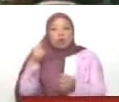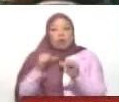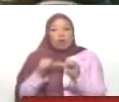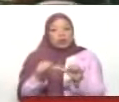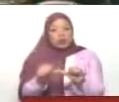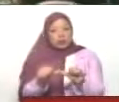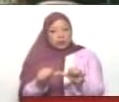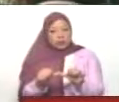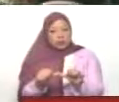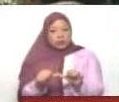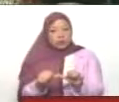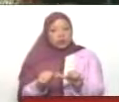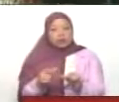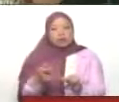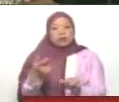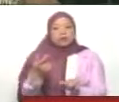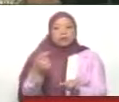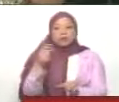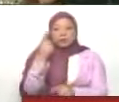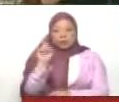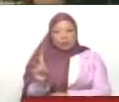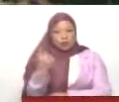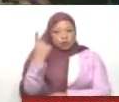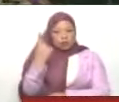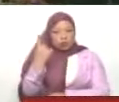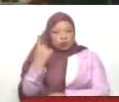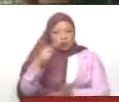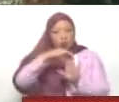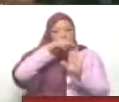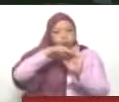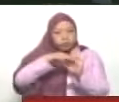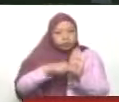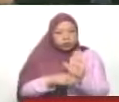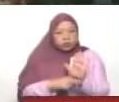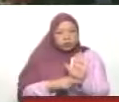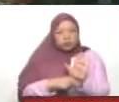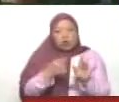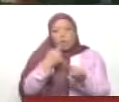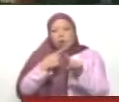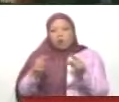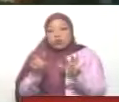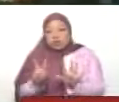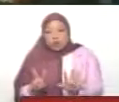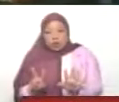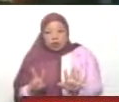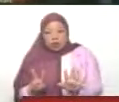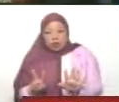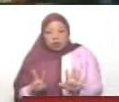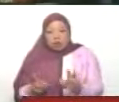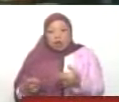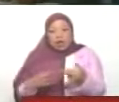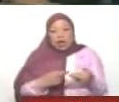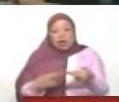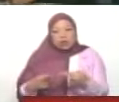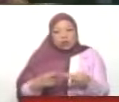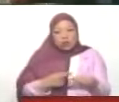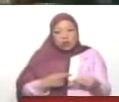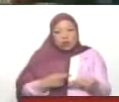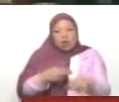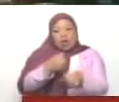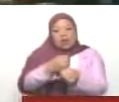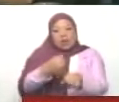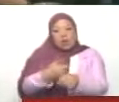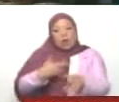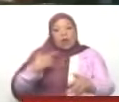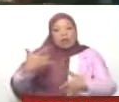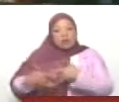continuidad, pero ese vértice número 1 se va a ver reflejado en los otros 7 vértices. a través de las